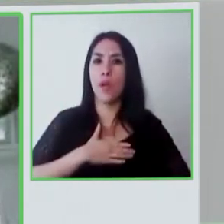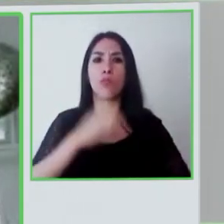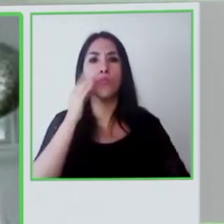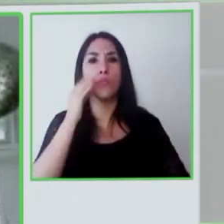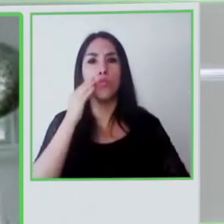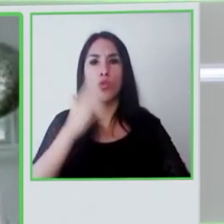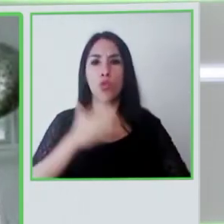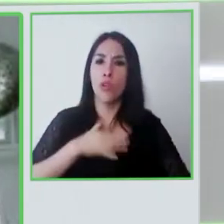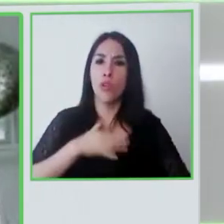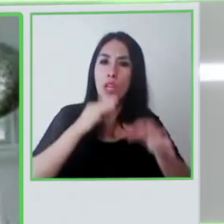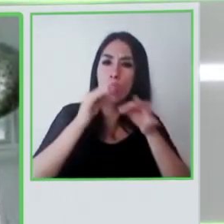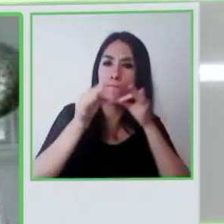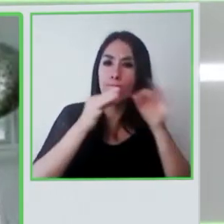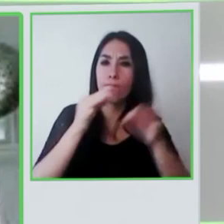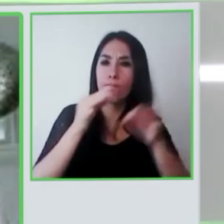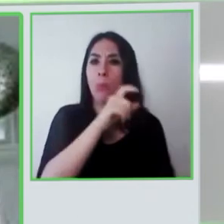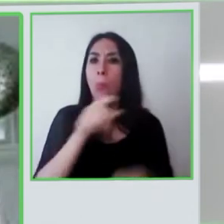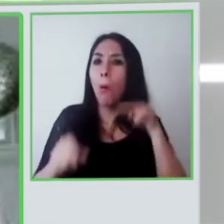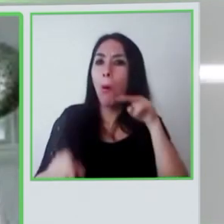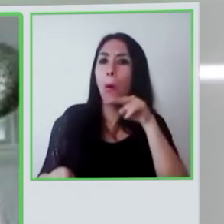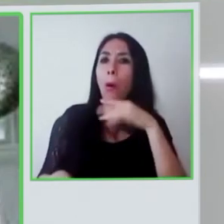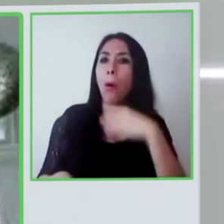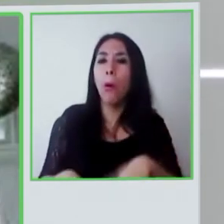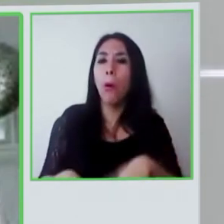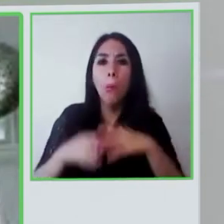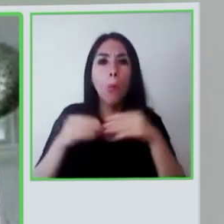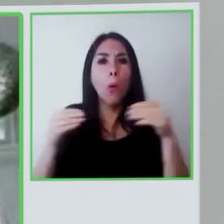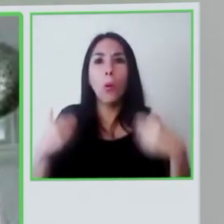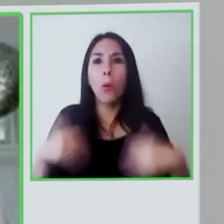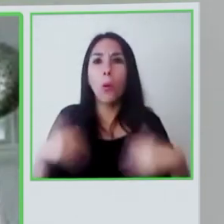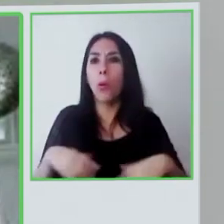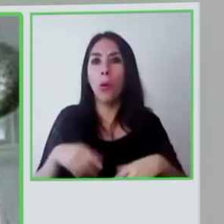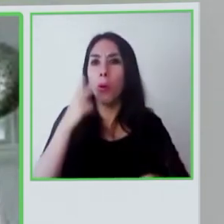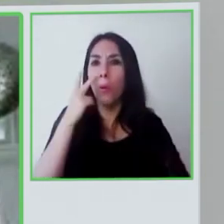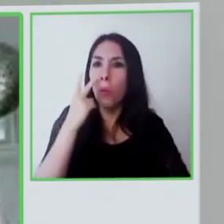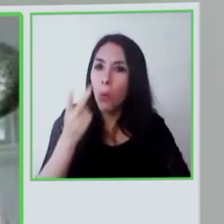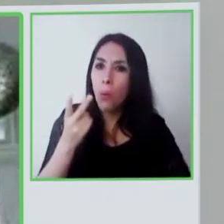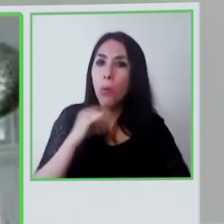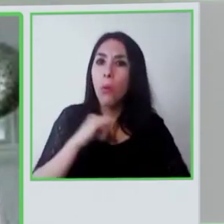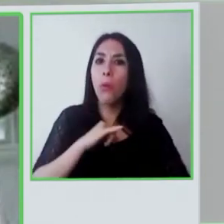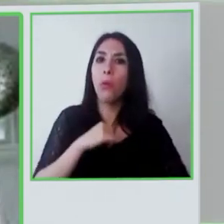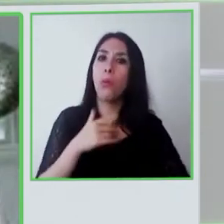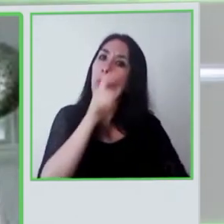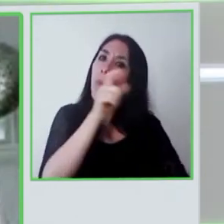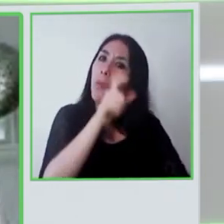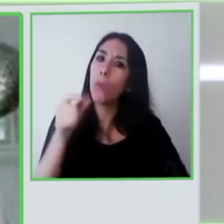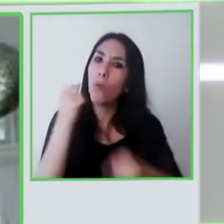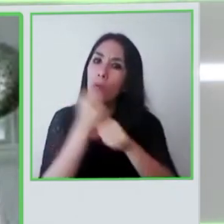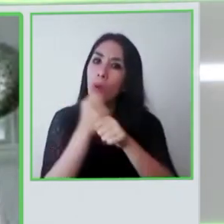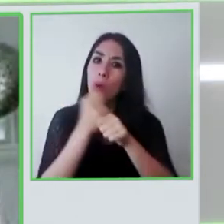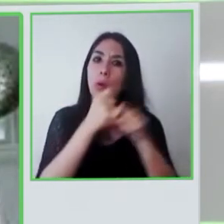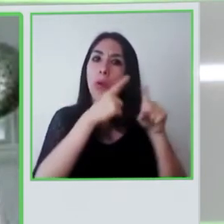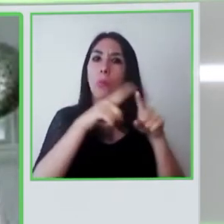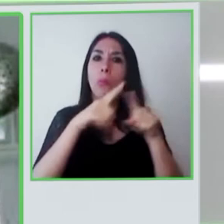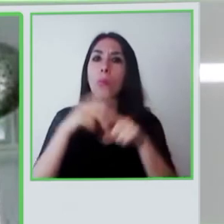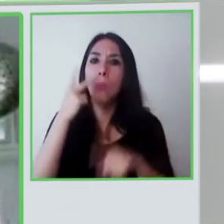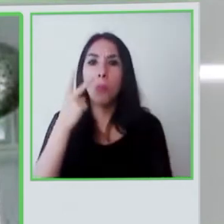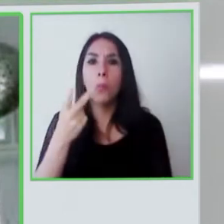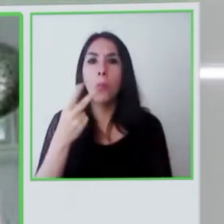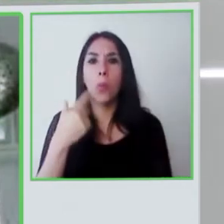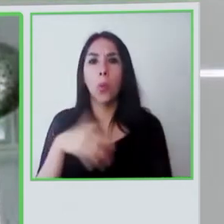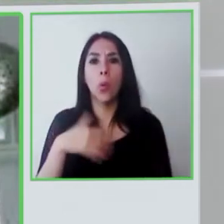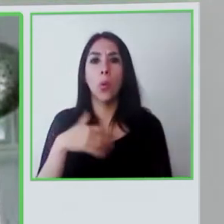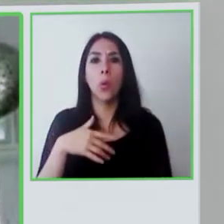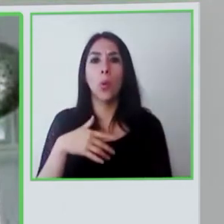tan interesante los empleados y los empleadores estaban muy contentos todos en el